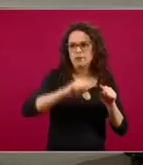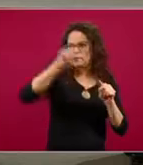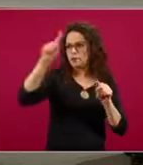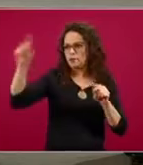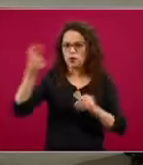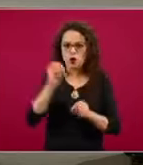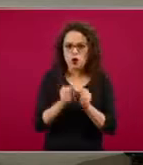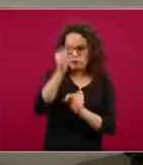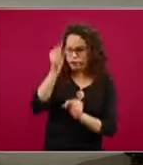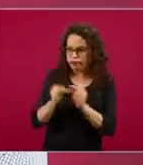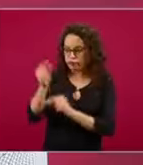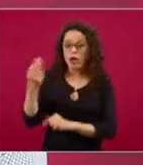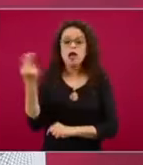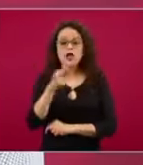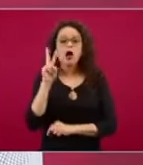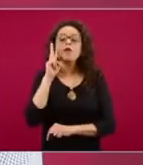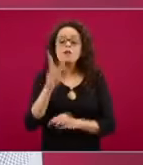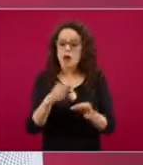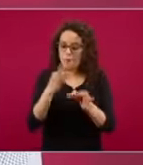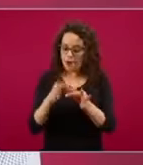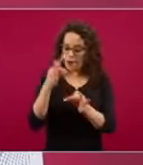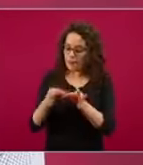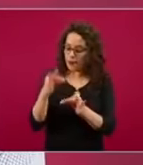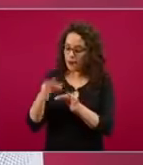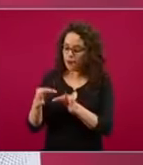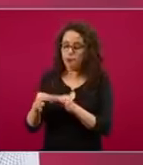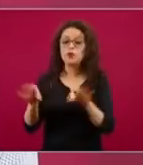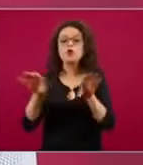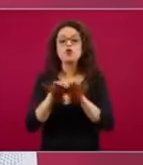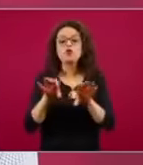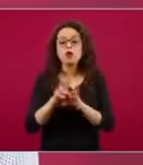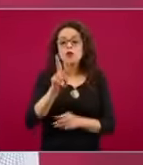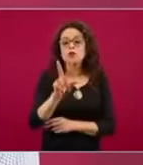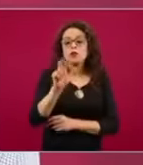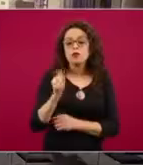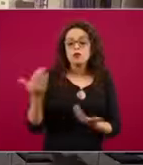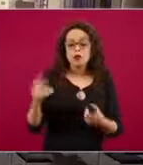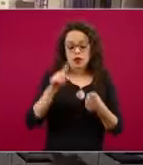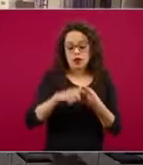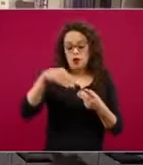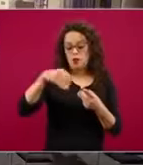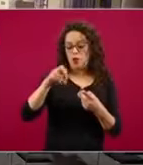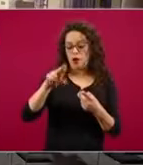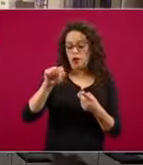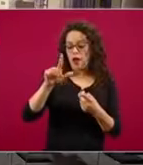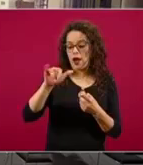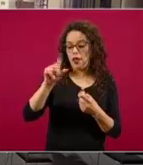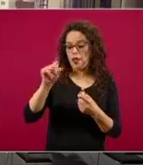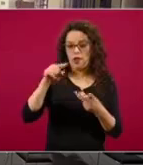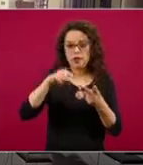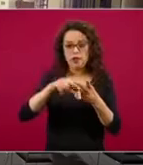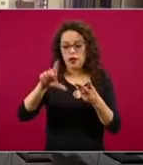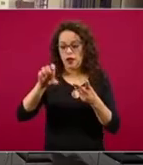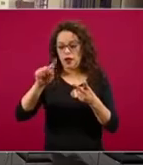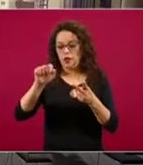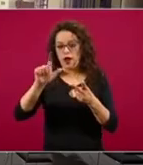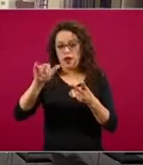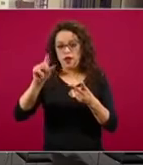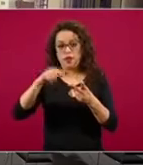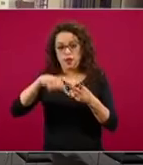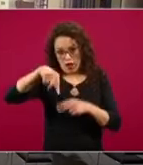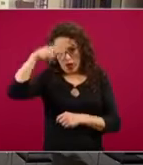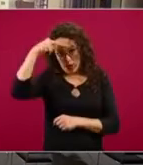también estar viendo muy puntualmente cómo se comporta la mortalidad y cómo se comporta la letalidad en México. Y porque, como